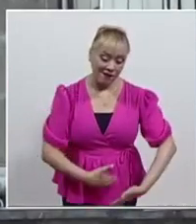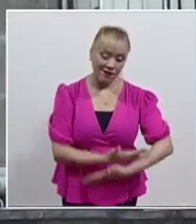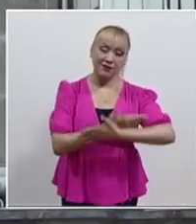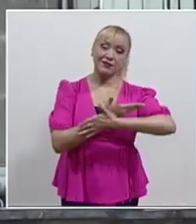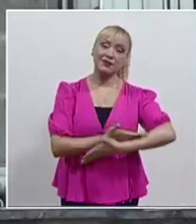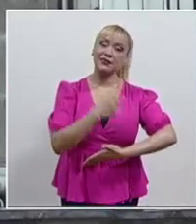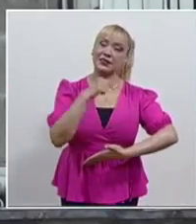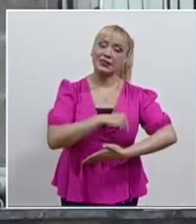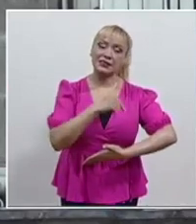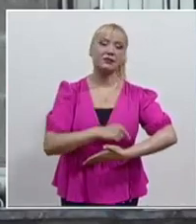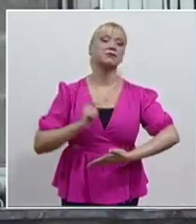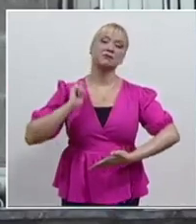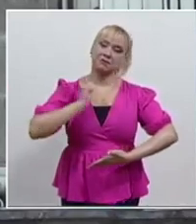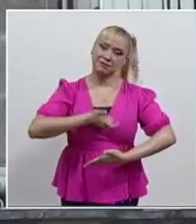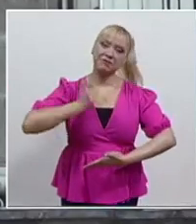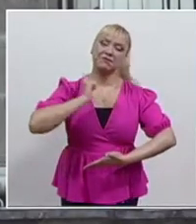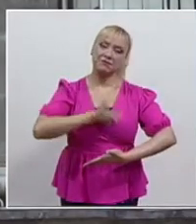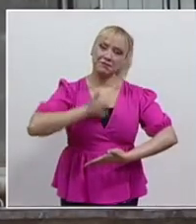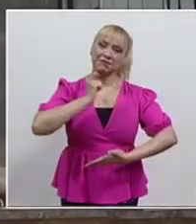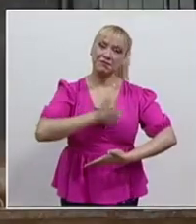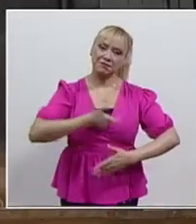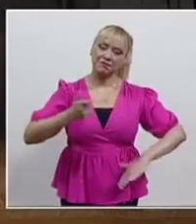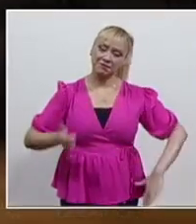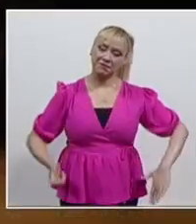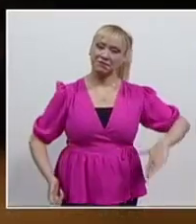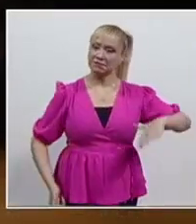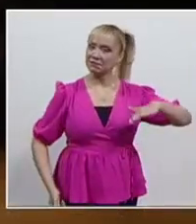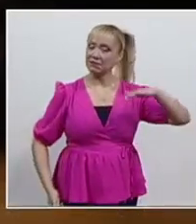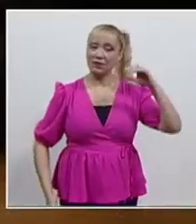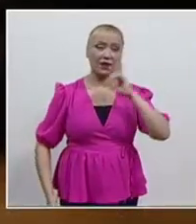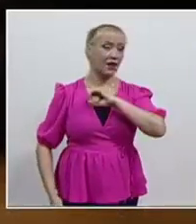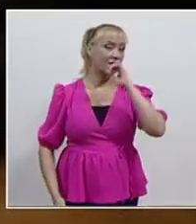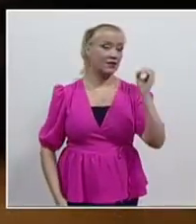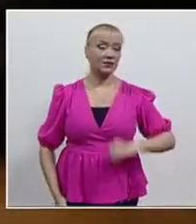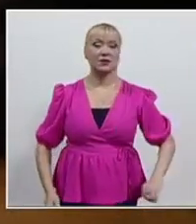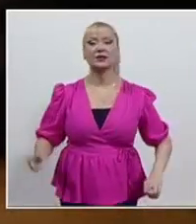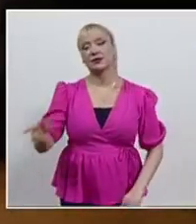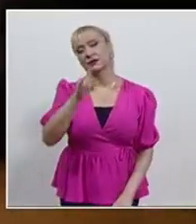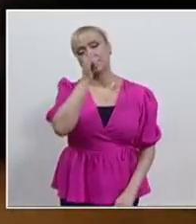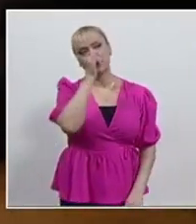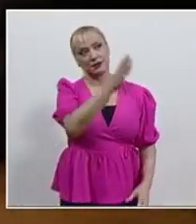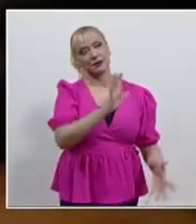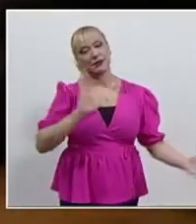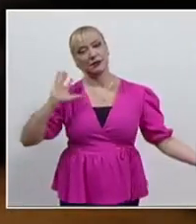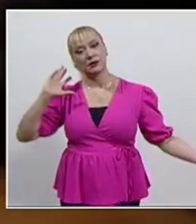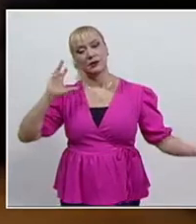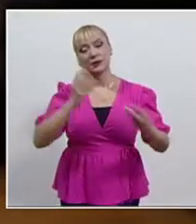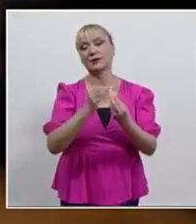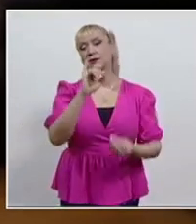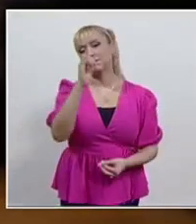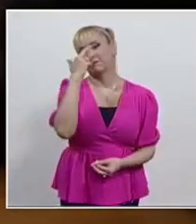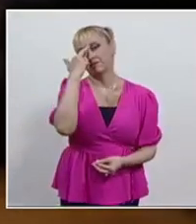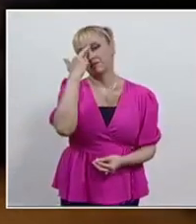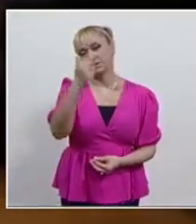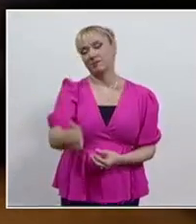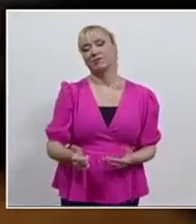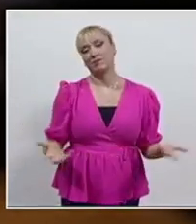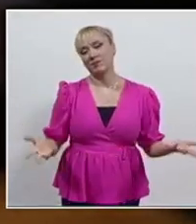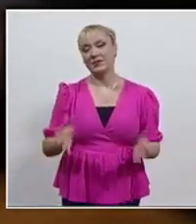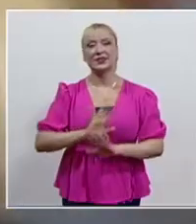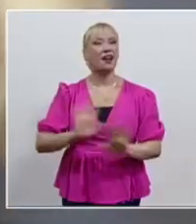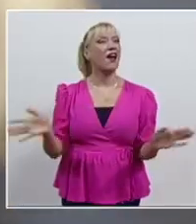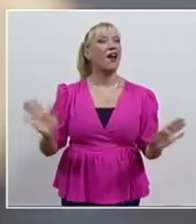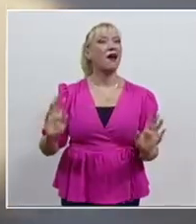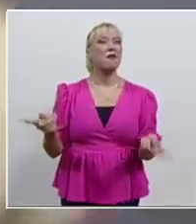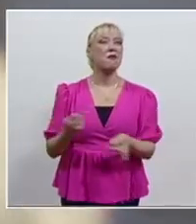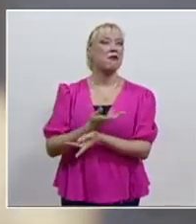a partir del cual se origina la deuda alimentaria, lo que justifica su reclamo retroactivo, derecho en el que no opera su prescripción.